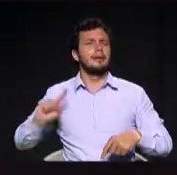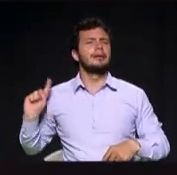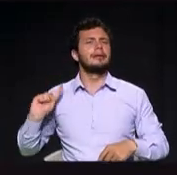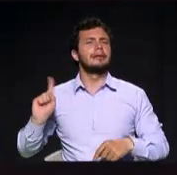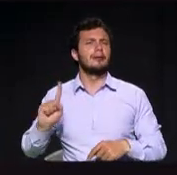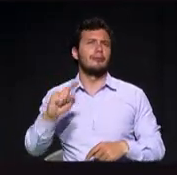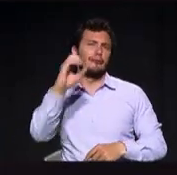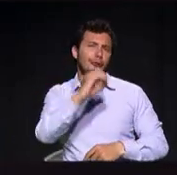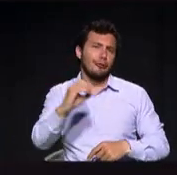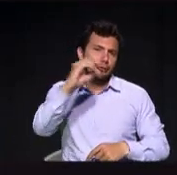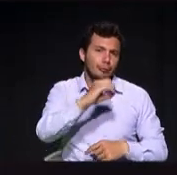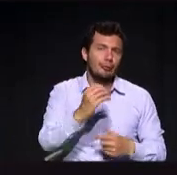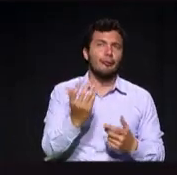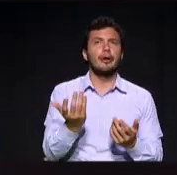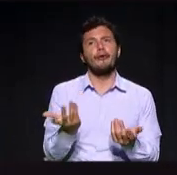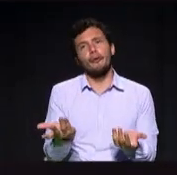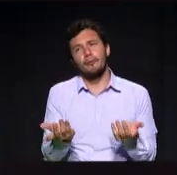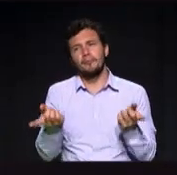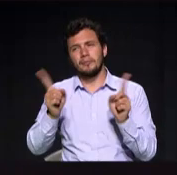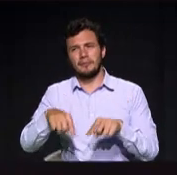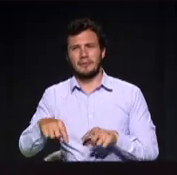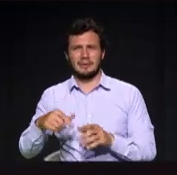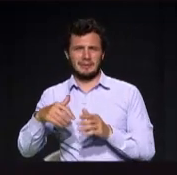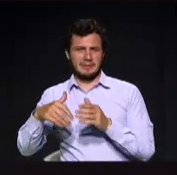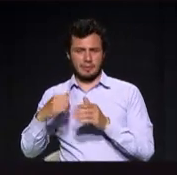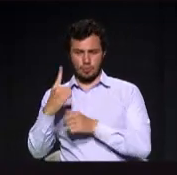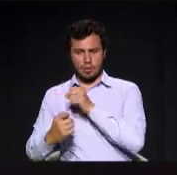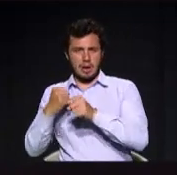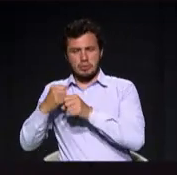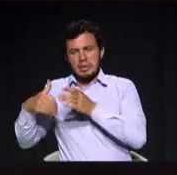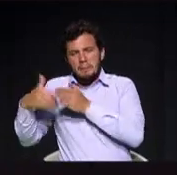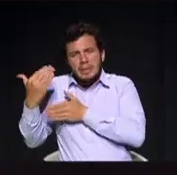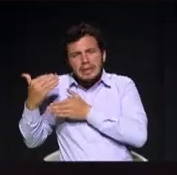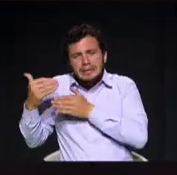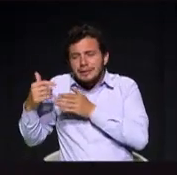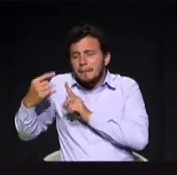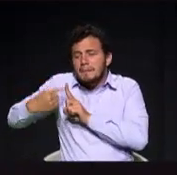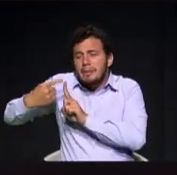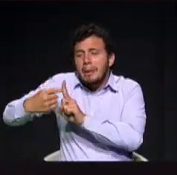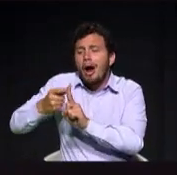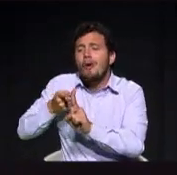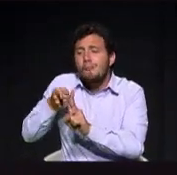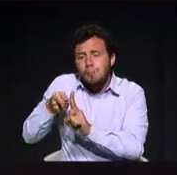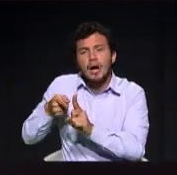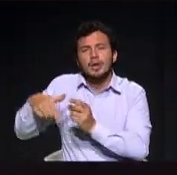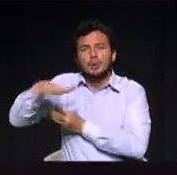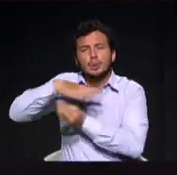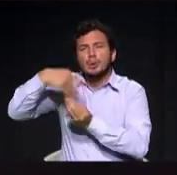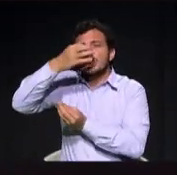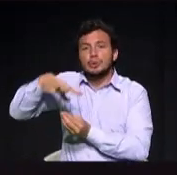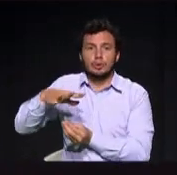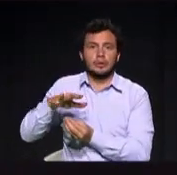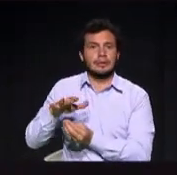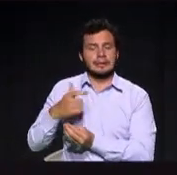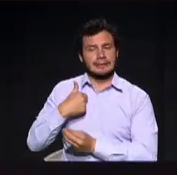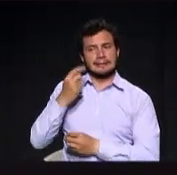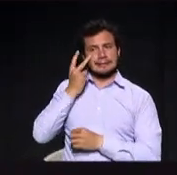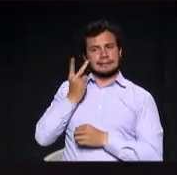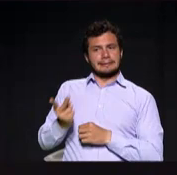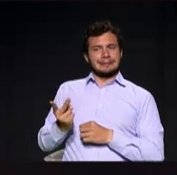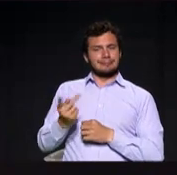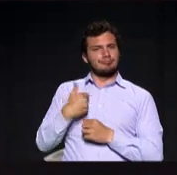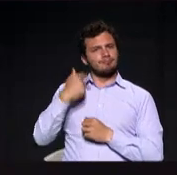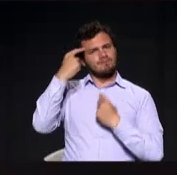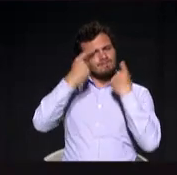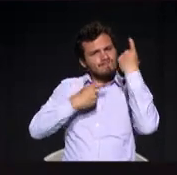durante los primeros meses del año aquí lo que tenemos que entender es la necesidad de transformar la manera en la que intervenimos